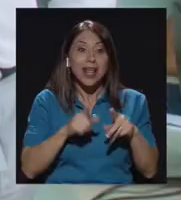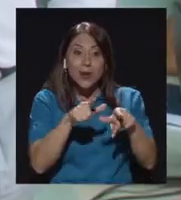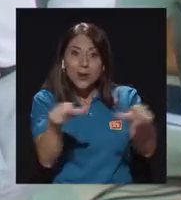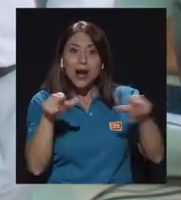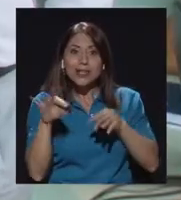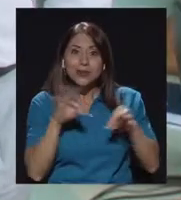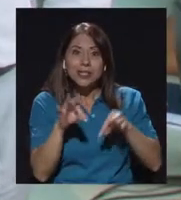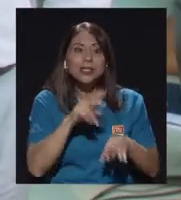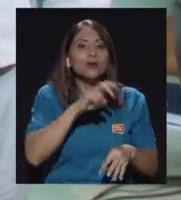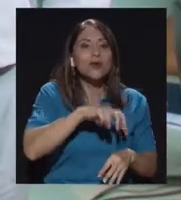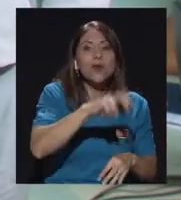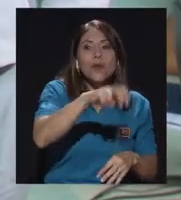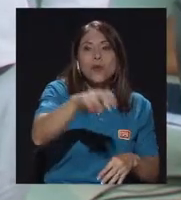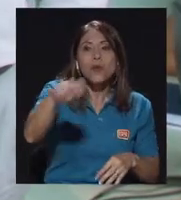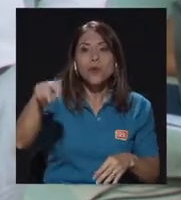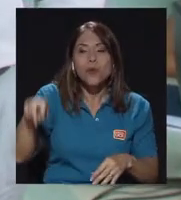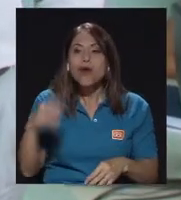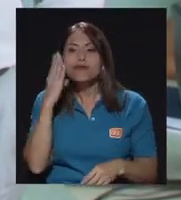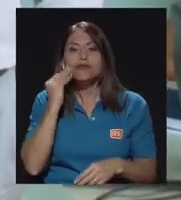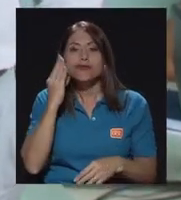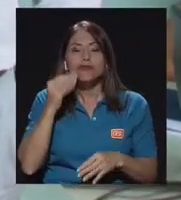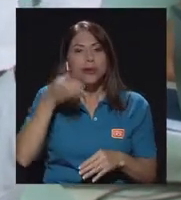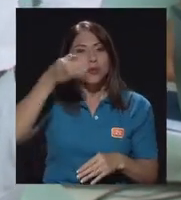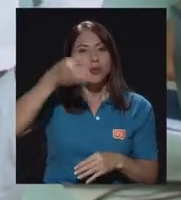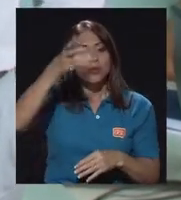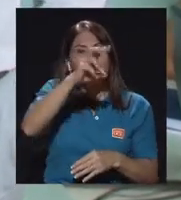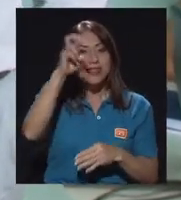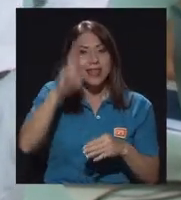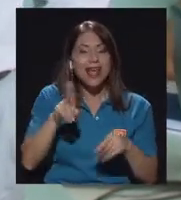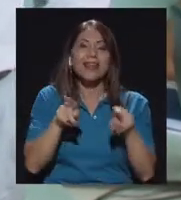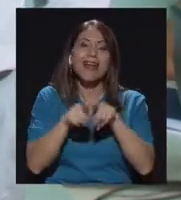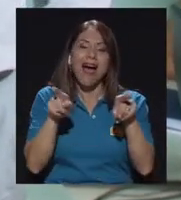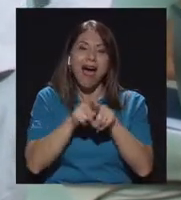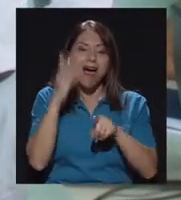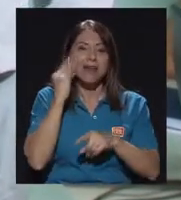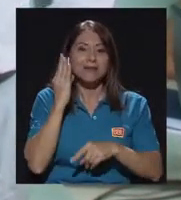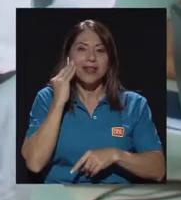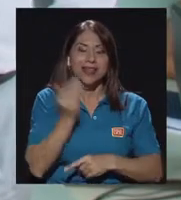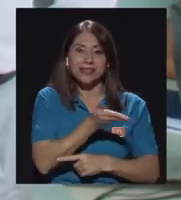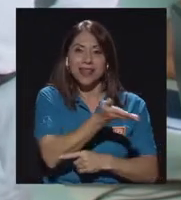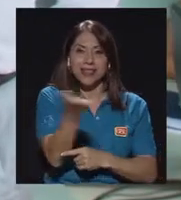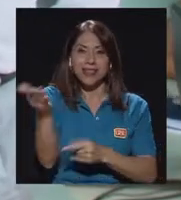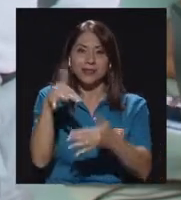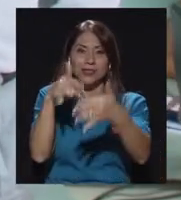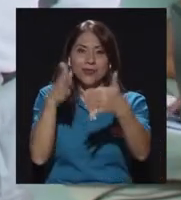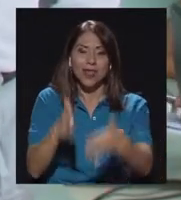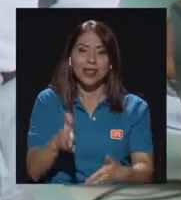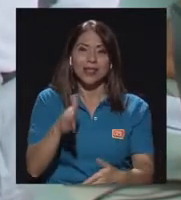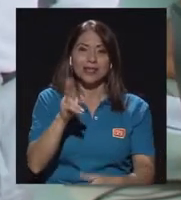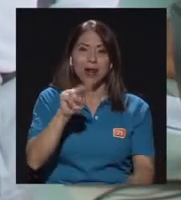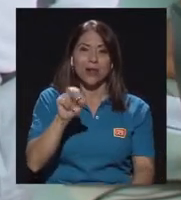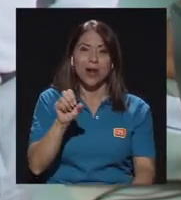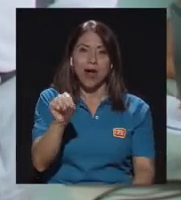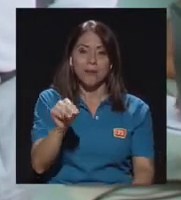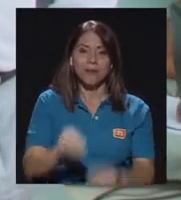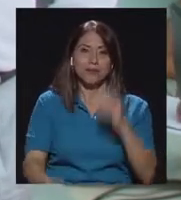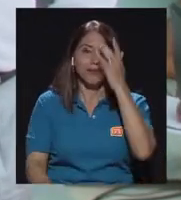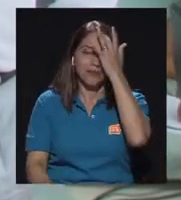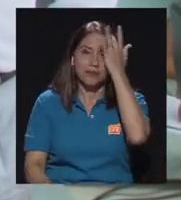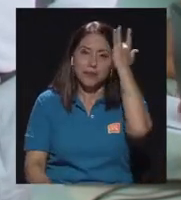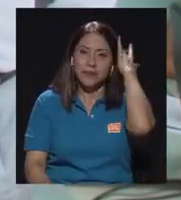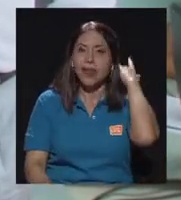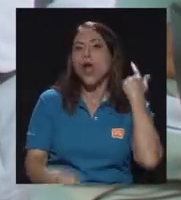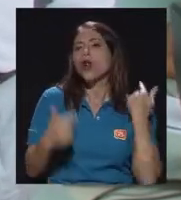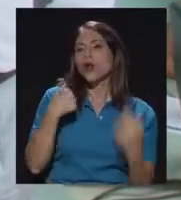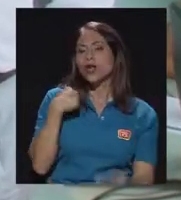país y vivencia la cultura tica han sido otras de las experiencias que disfrutan estos estudiantes de la UNAM. Lo que